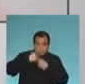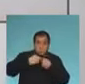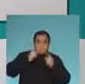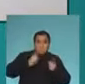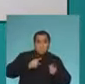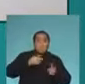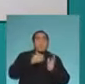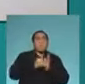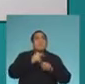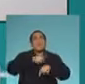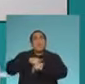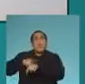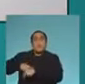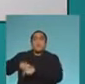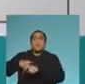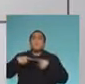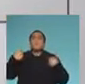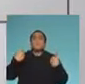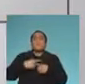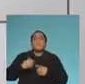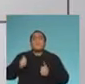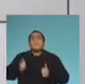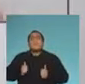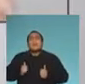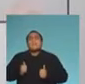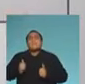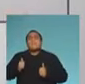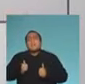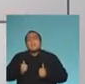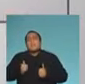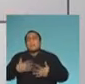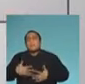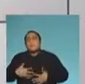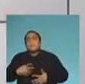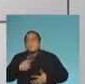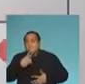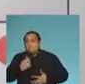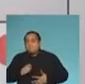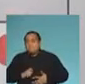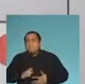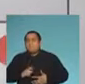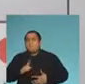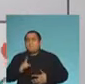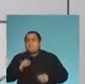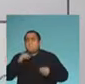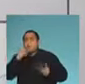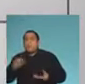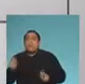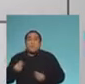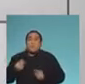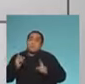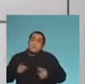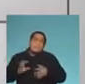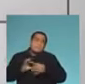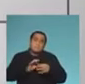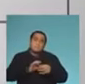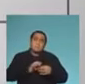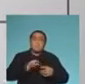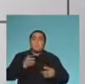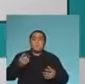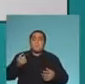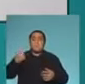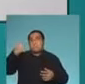ritmo biológico y nuestro patrón de descanso y de reparación también está sintonizado con eso. Por eso tenemos una glándula que